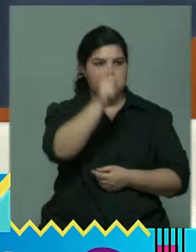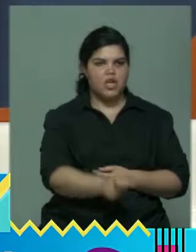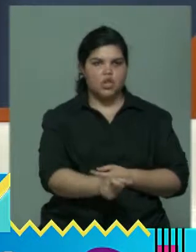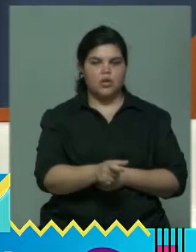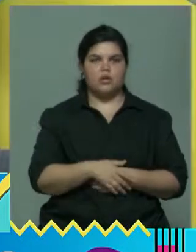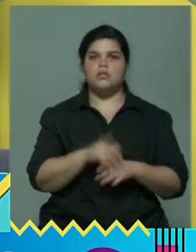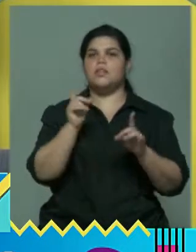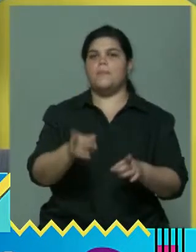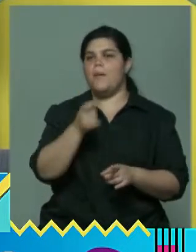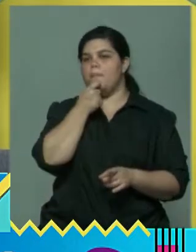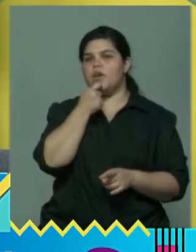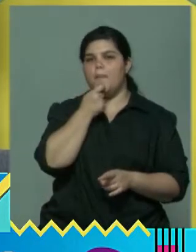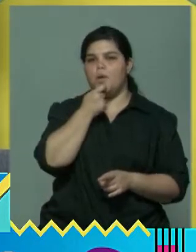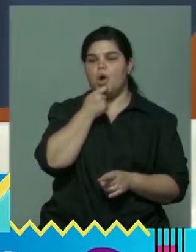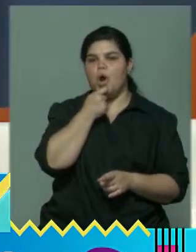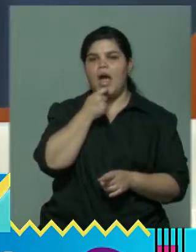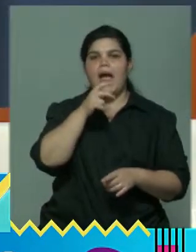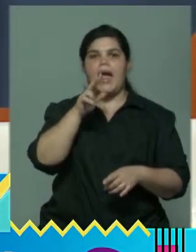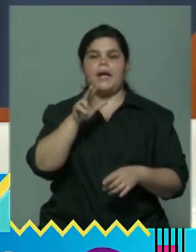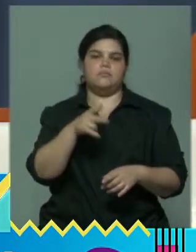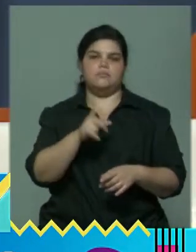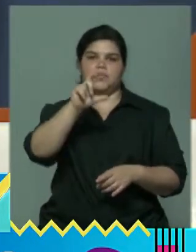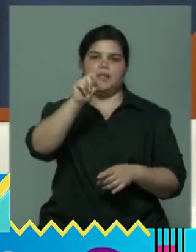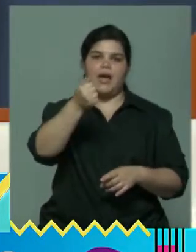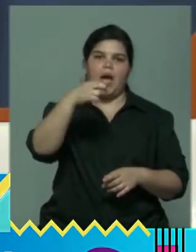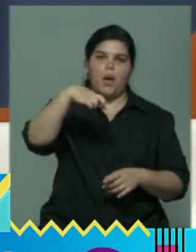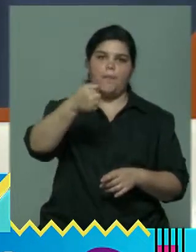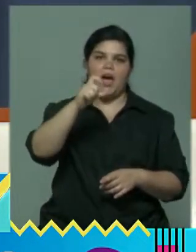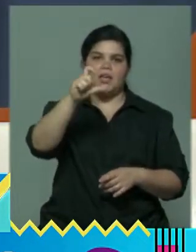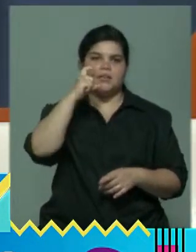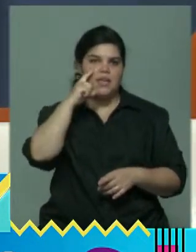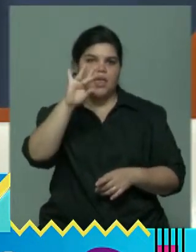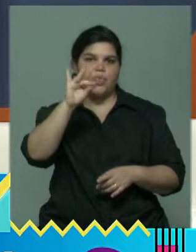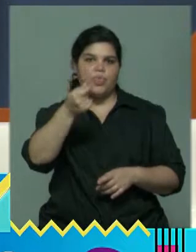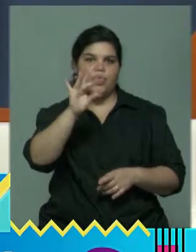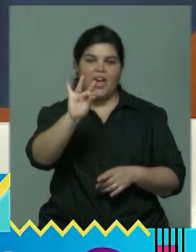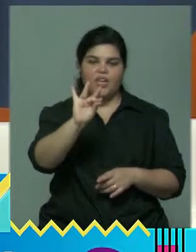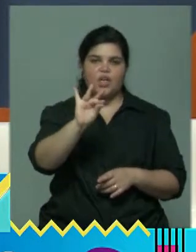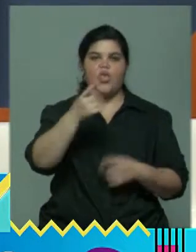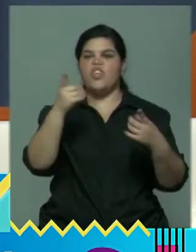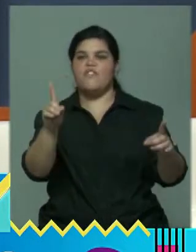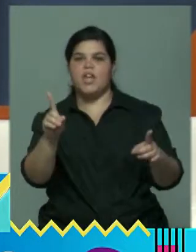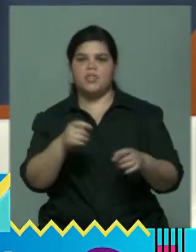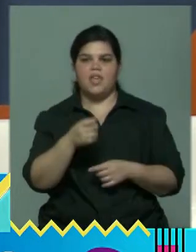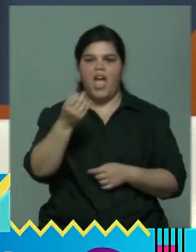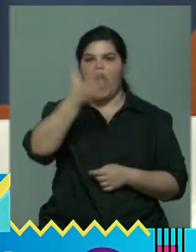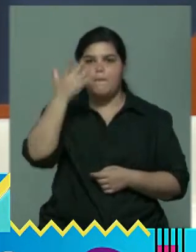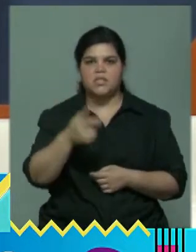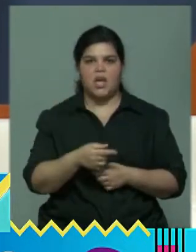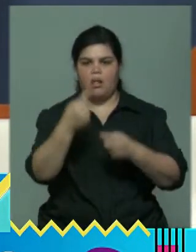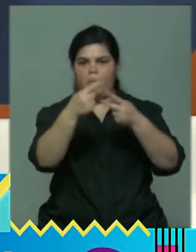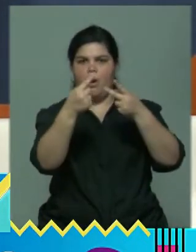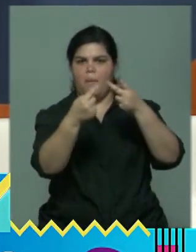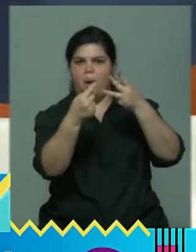es diferente, eso tampoco. Tampoco, porque es diferente a qué, siempre, ni diferente ni especial, ni discapacitado englobando a la persona.